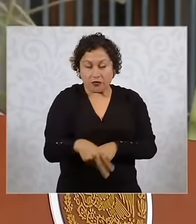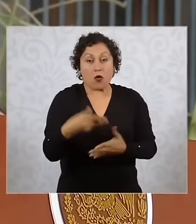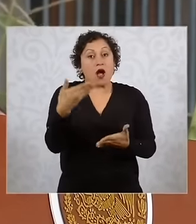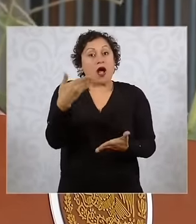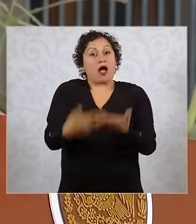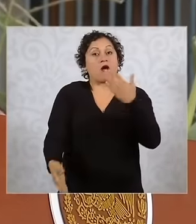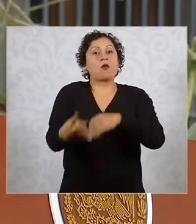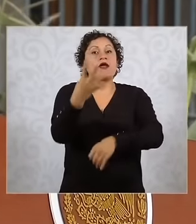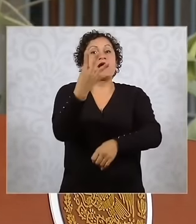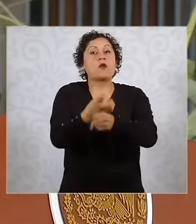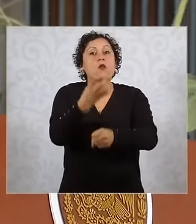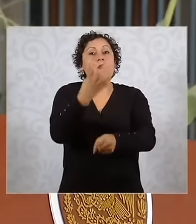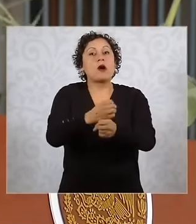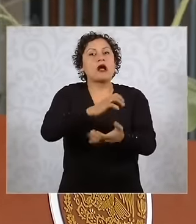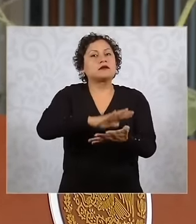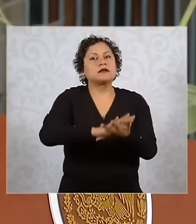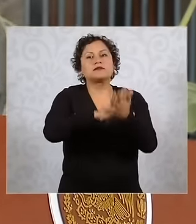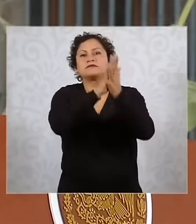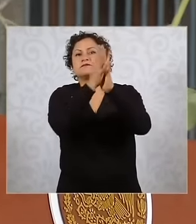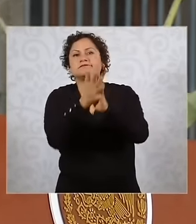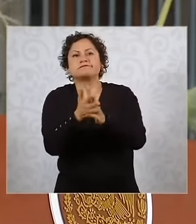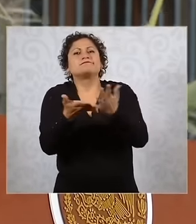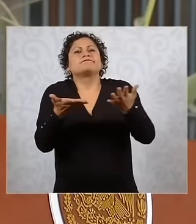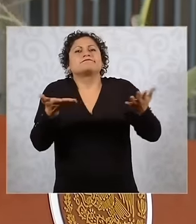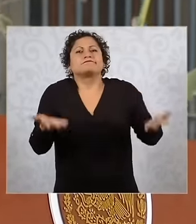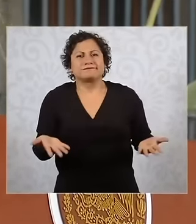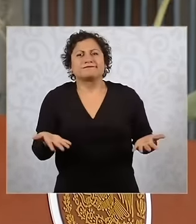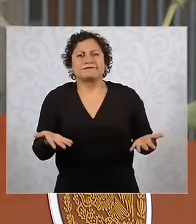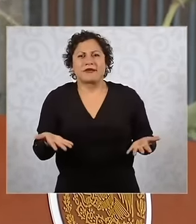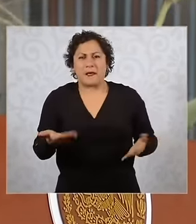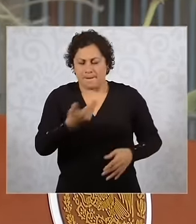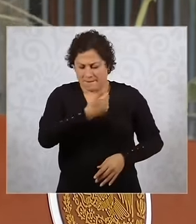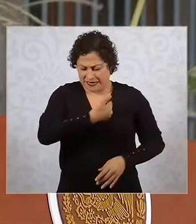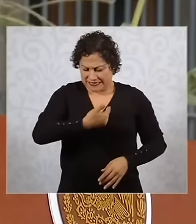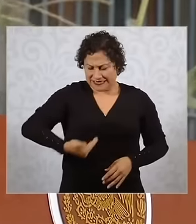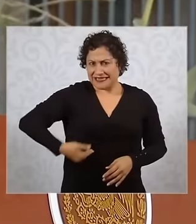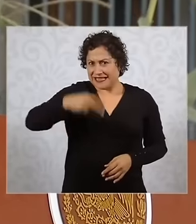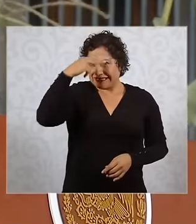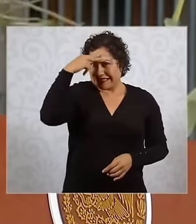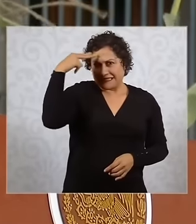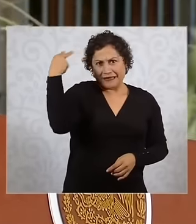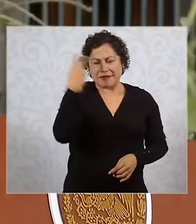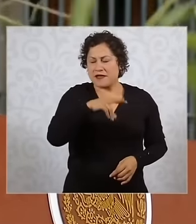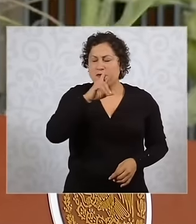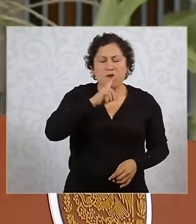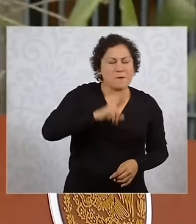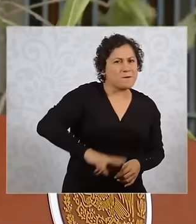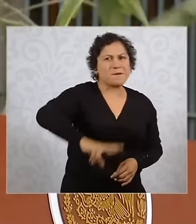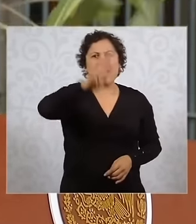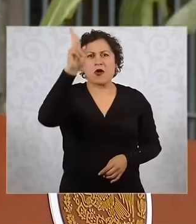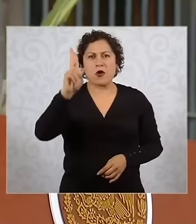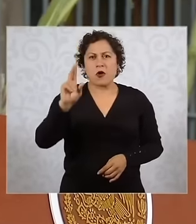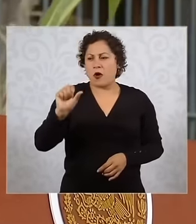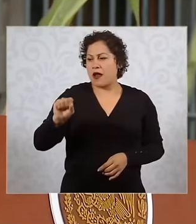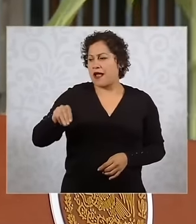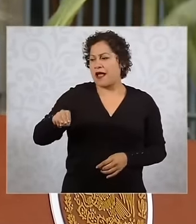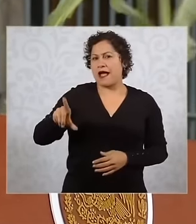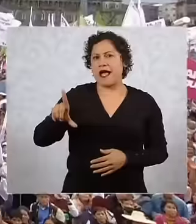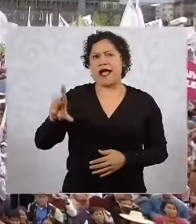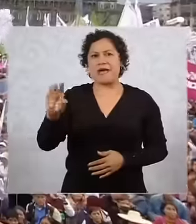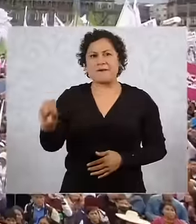iniciada por el mejor presidente de México, Andrés Manuel López